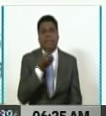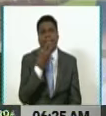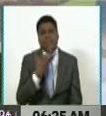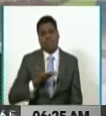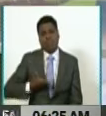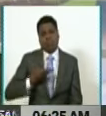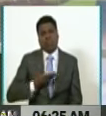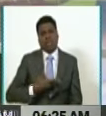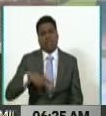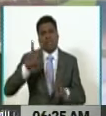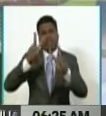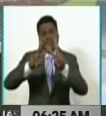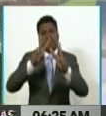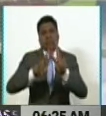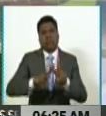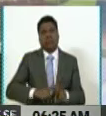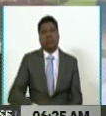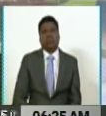Se han entregado